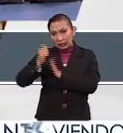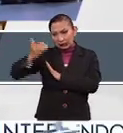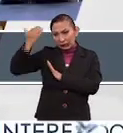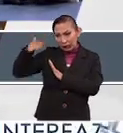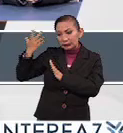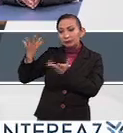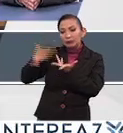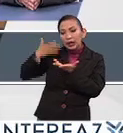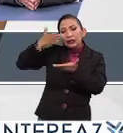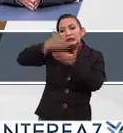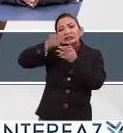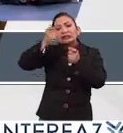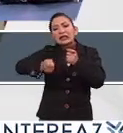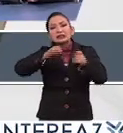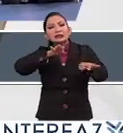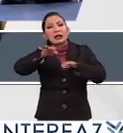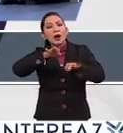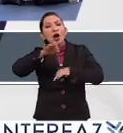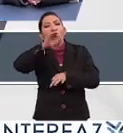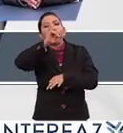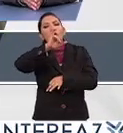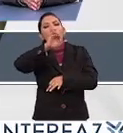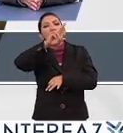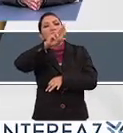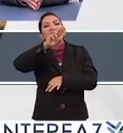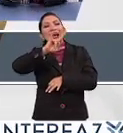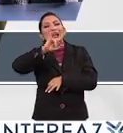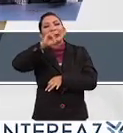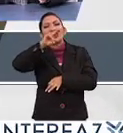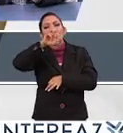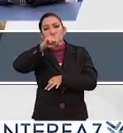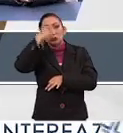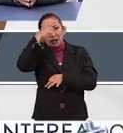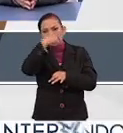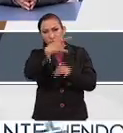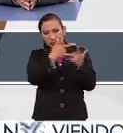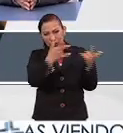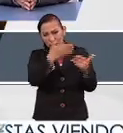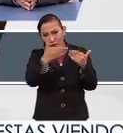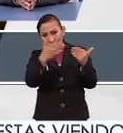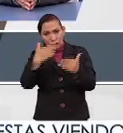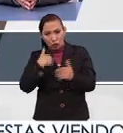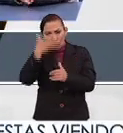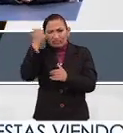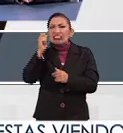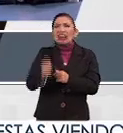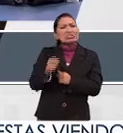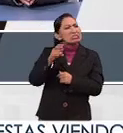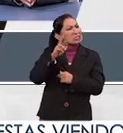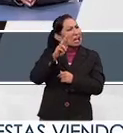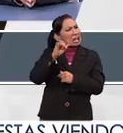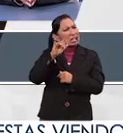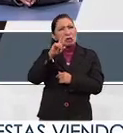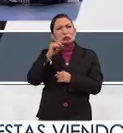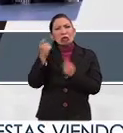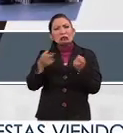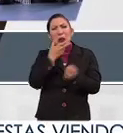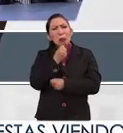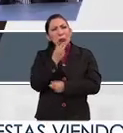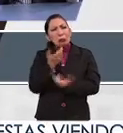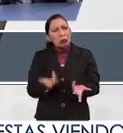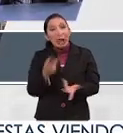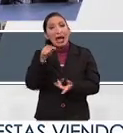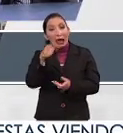nos acerca al trabajo de Rius, a su trayectoria, para todos aquellos obviamente que no lo conocen, pero también es un